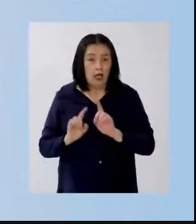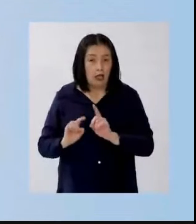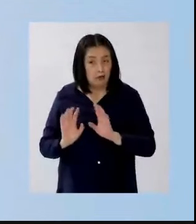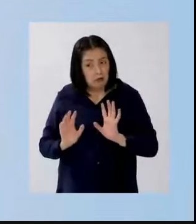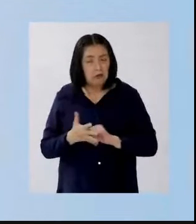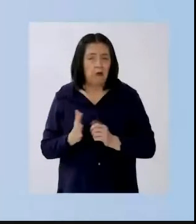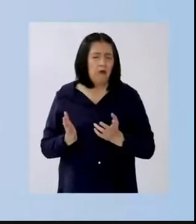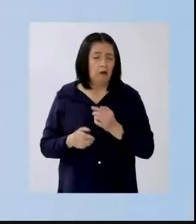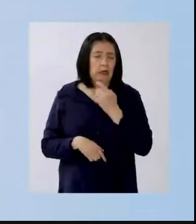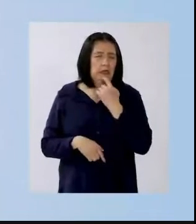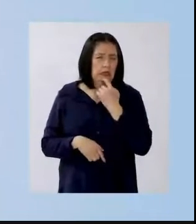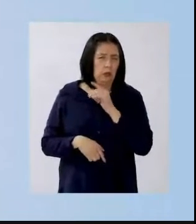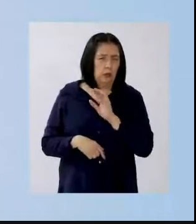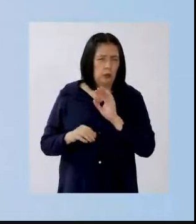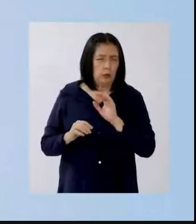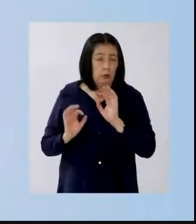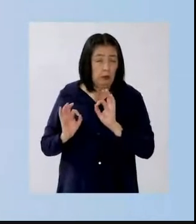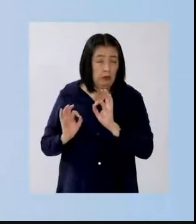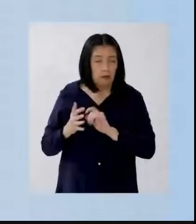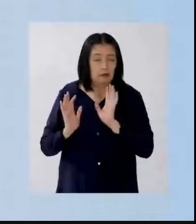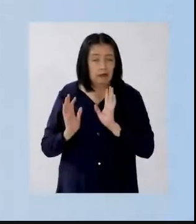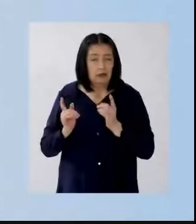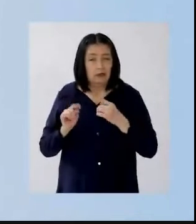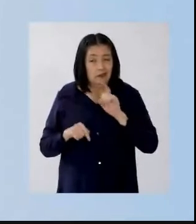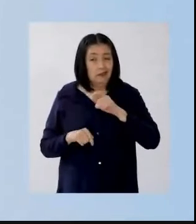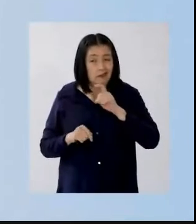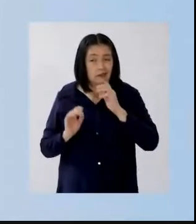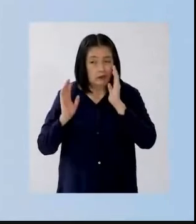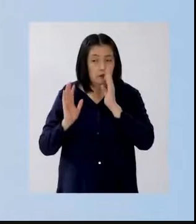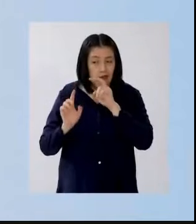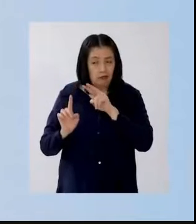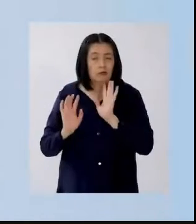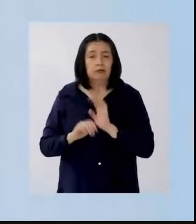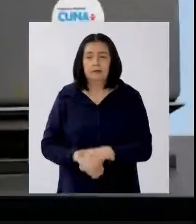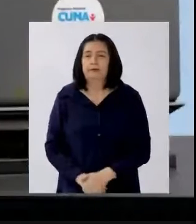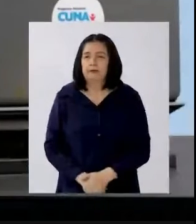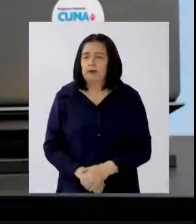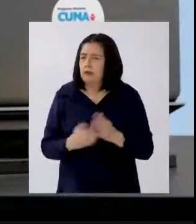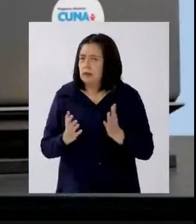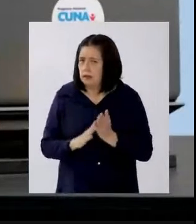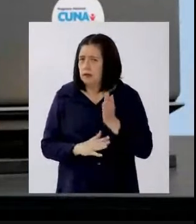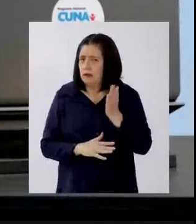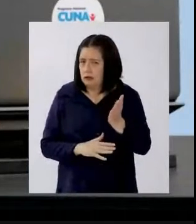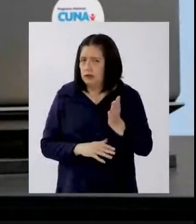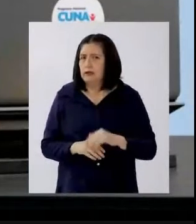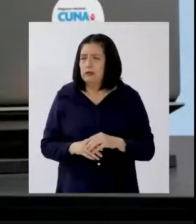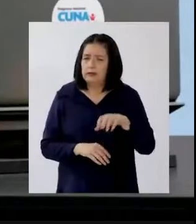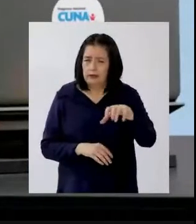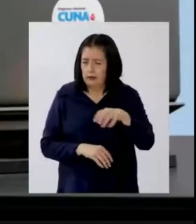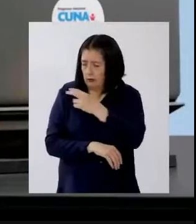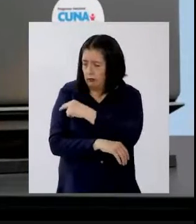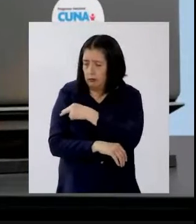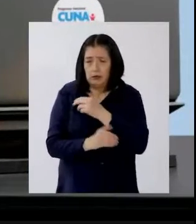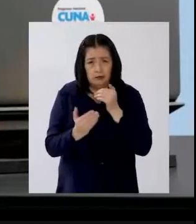o signos de alarma que al presentarse deben ser tomados con atención y acudir a tu centro de salud